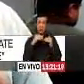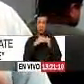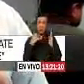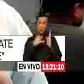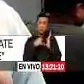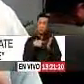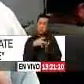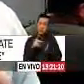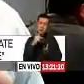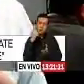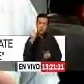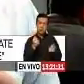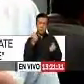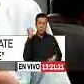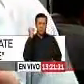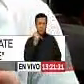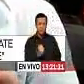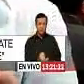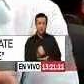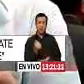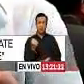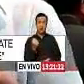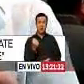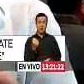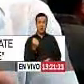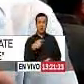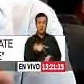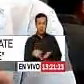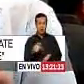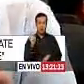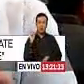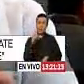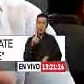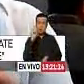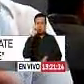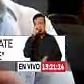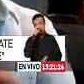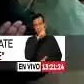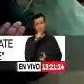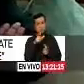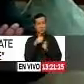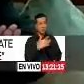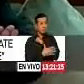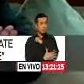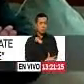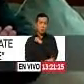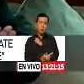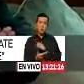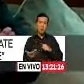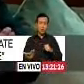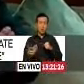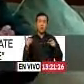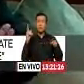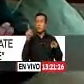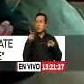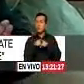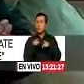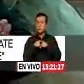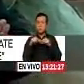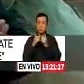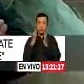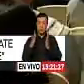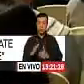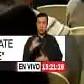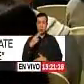más por una matrícula, golpeando sobre todo a la clase media, a la clase popular? En ello coincide el legislador